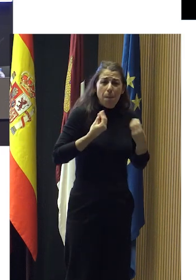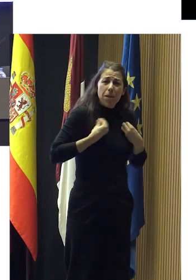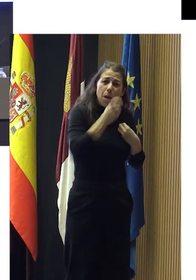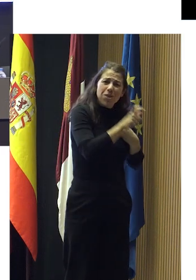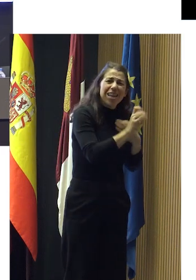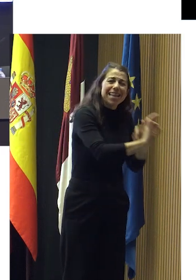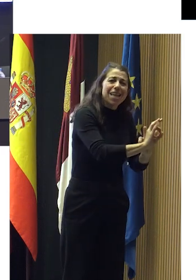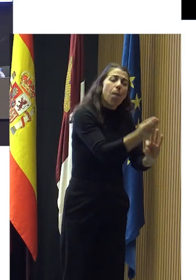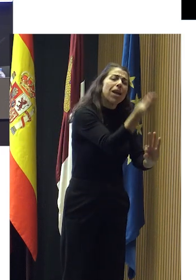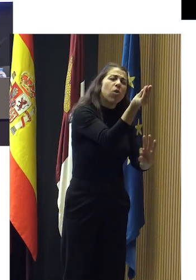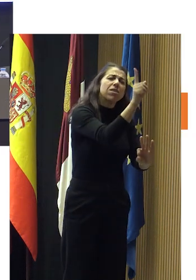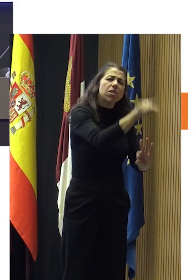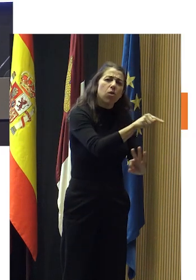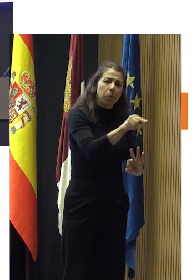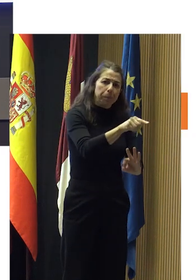persona?